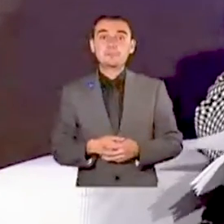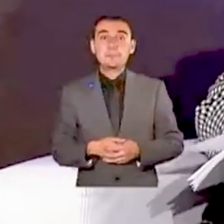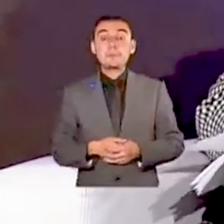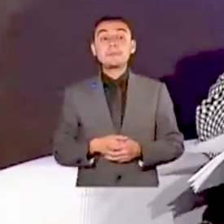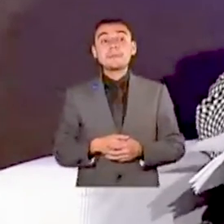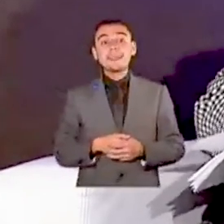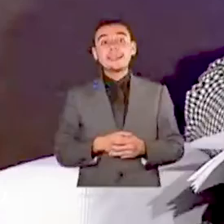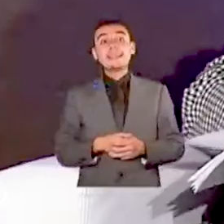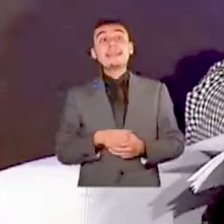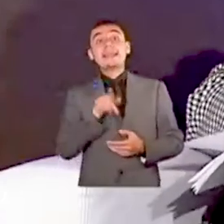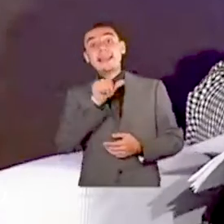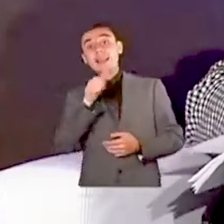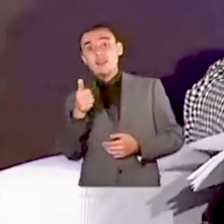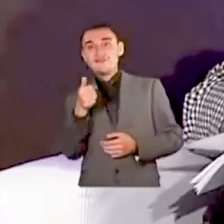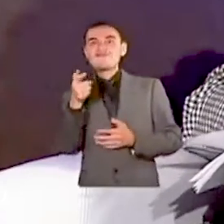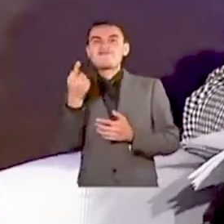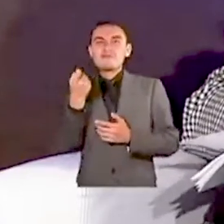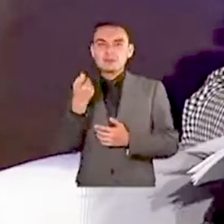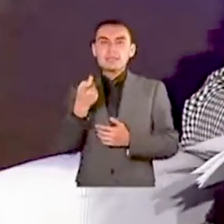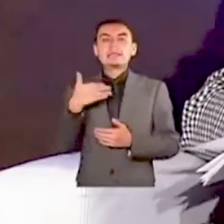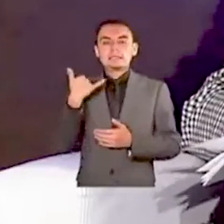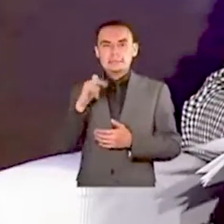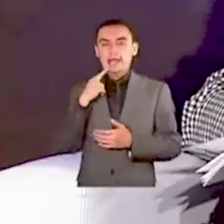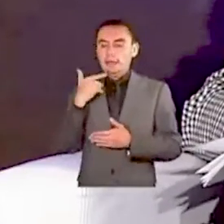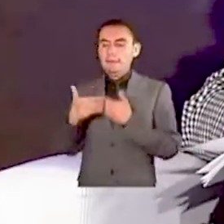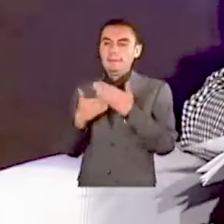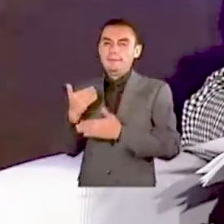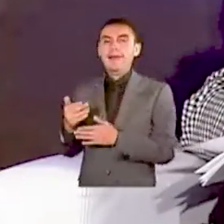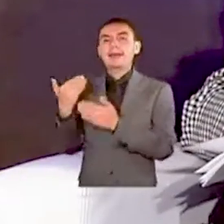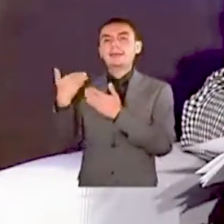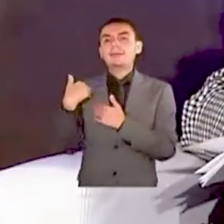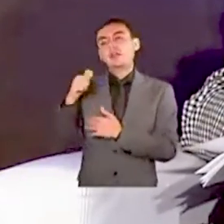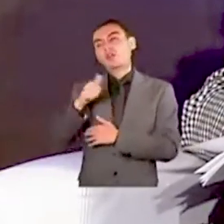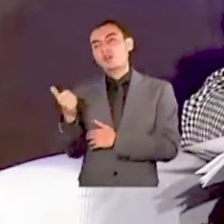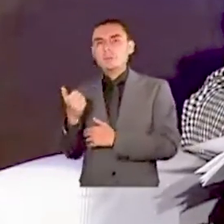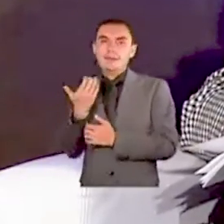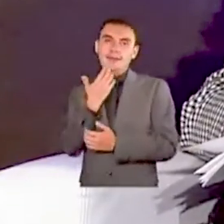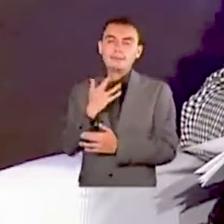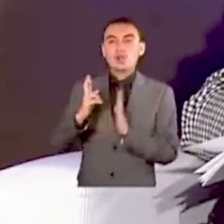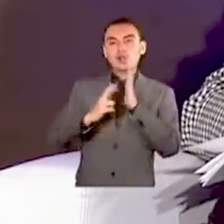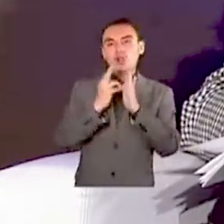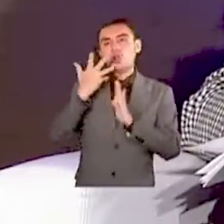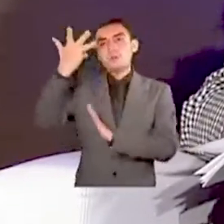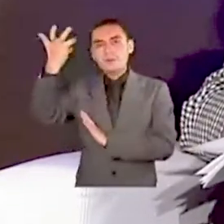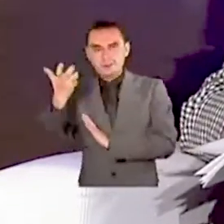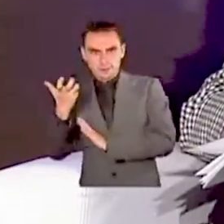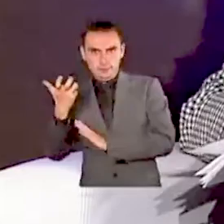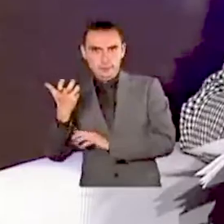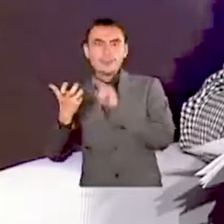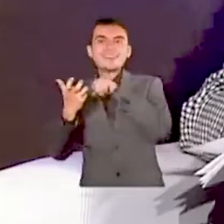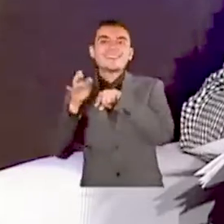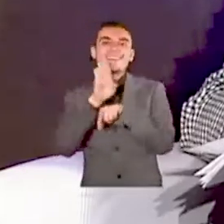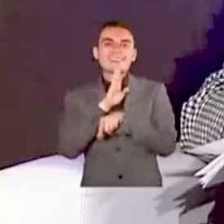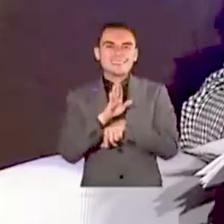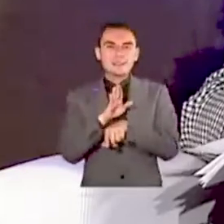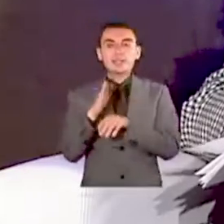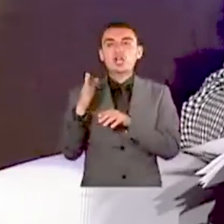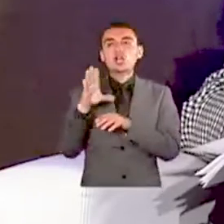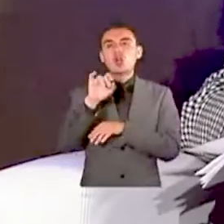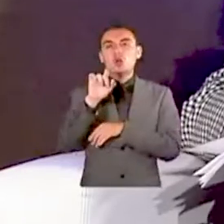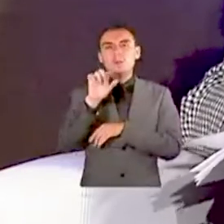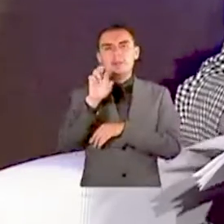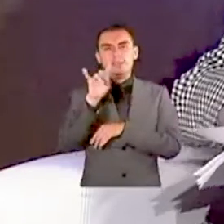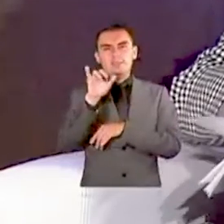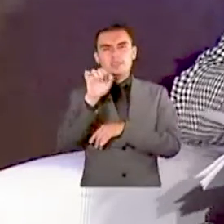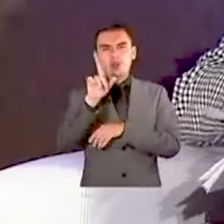otras estuvieron en manos de terceros, como una resolución de una pensión, estaba en manos de